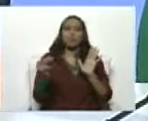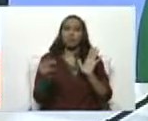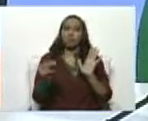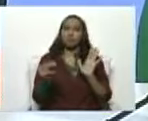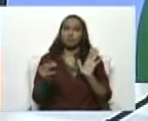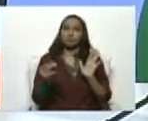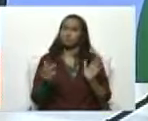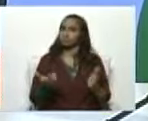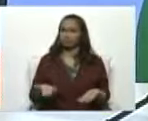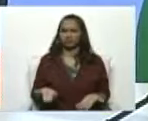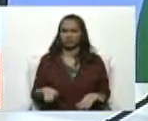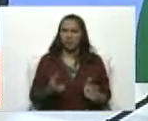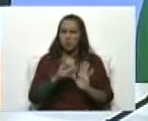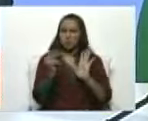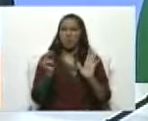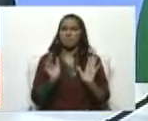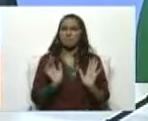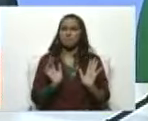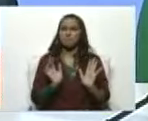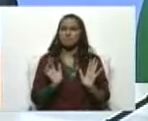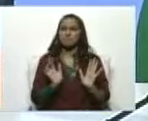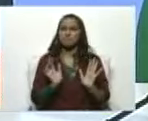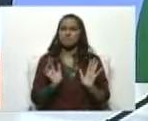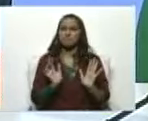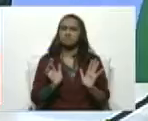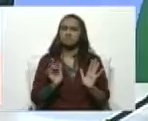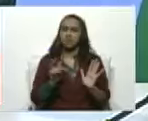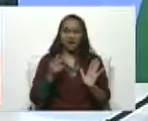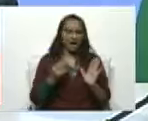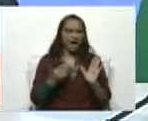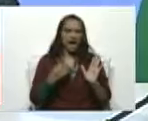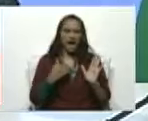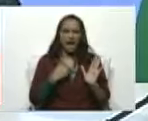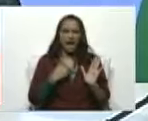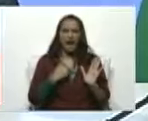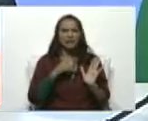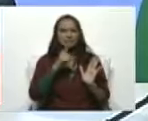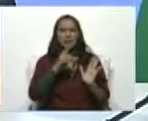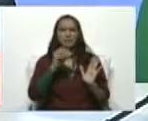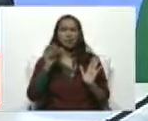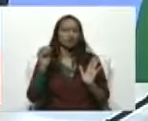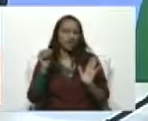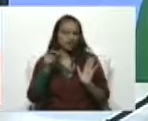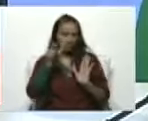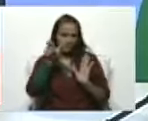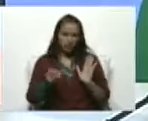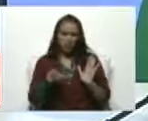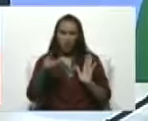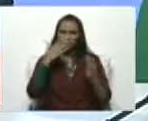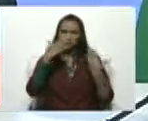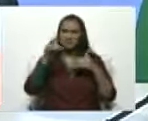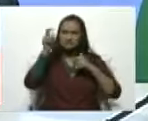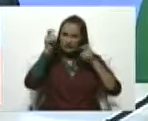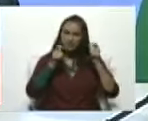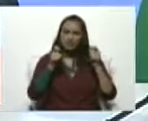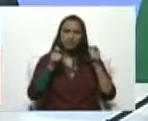No, no, no. El voto tiene que ser nuestro, 100% de toda la vida. Ojalá, estás cometiendo un